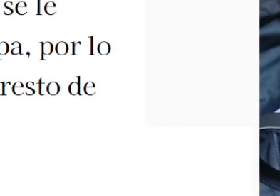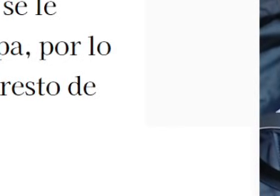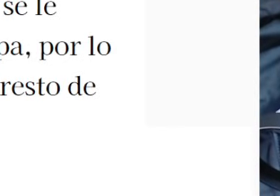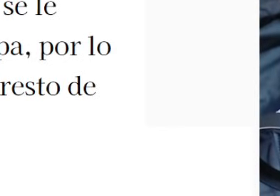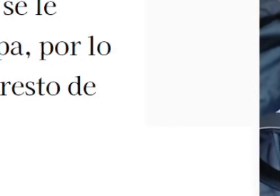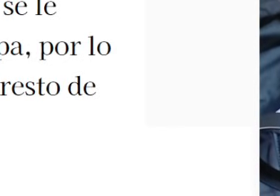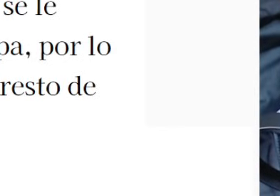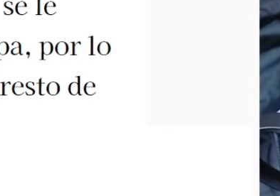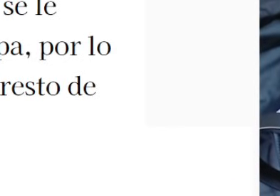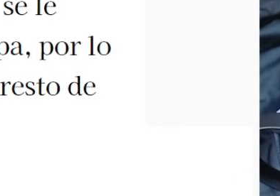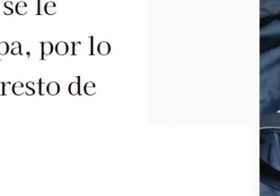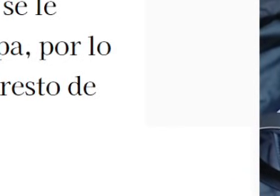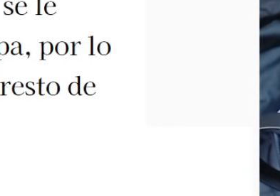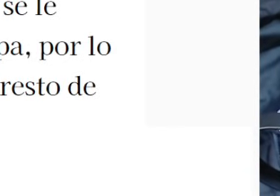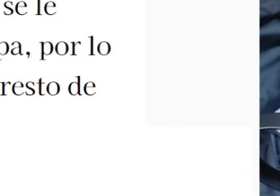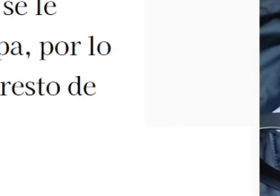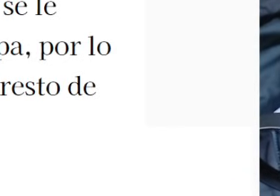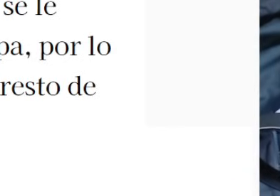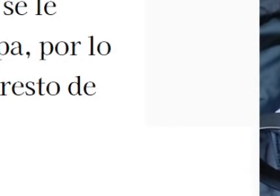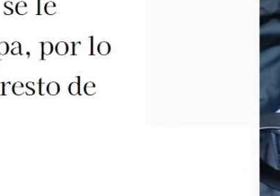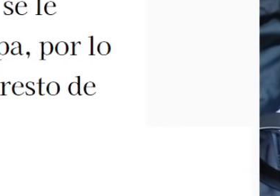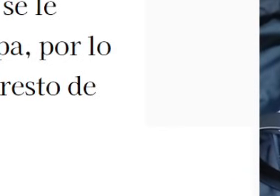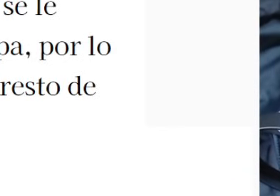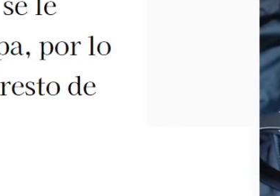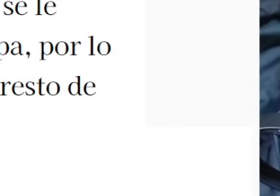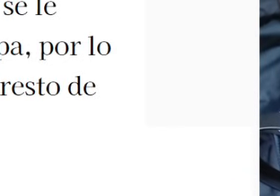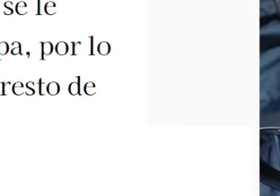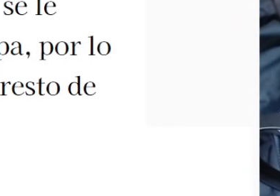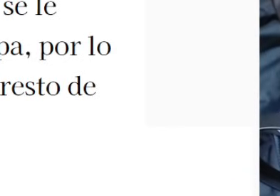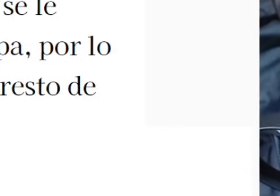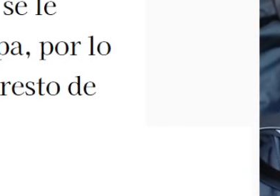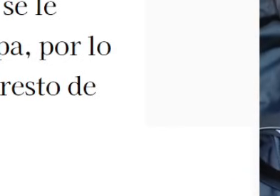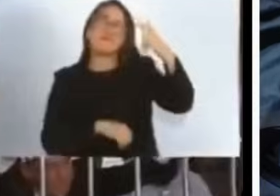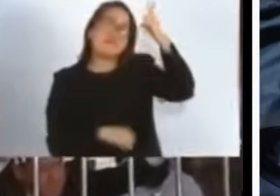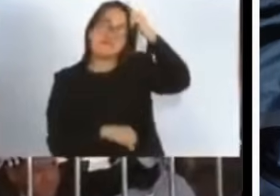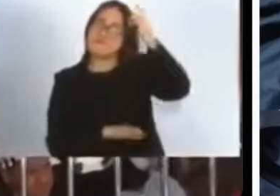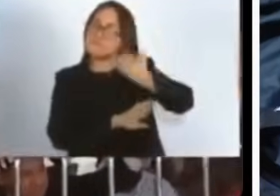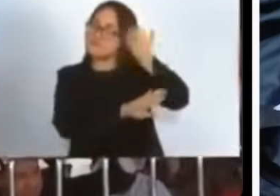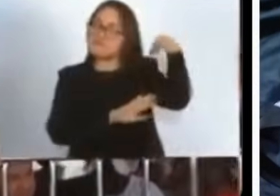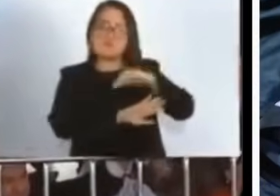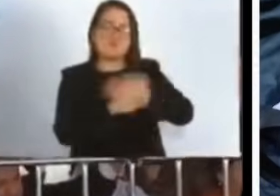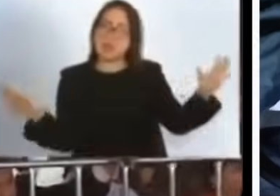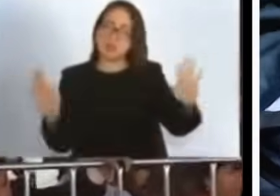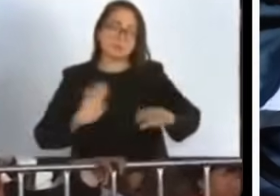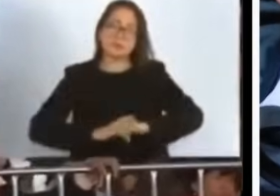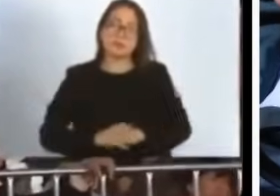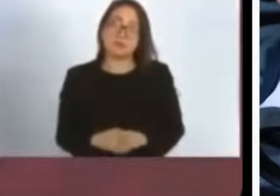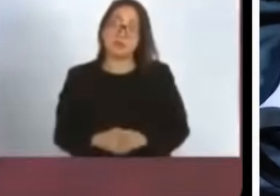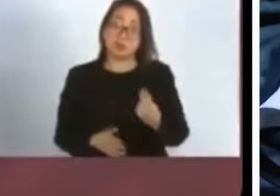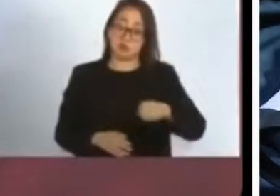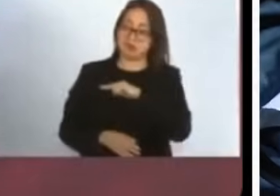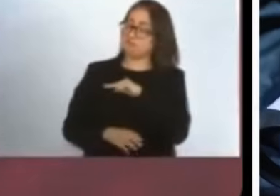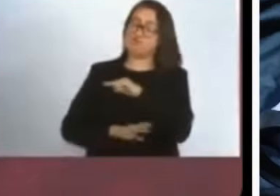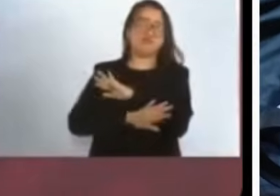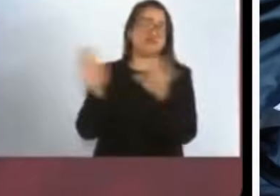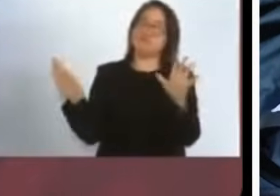senadores, para tener mayoría calificada. Amigos, vamos a seguir con la información. Vamos a ir al discurso que dio